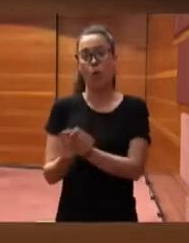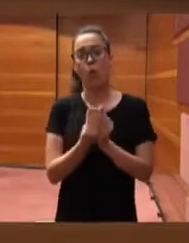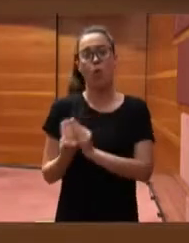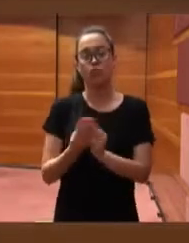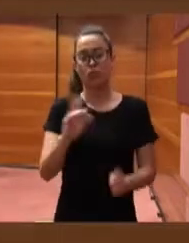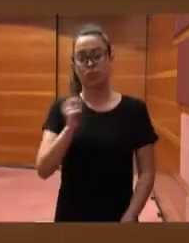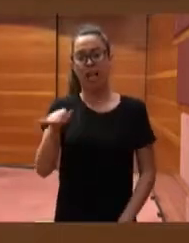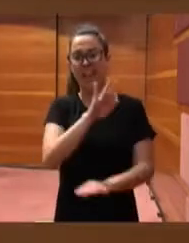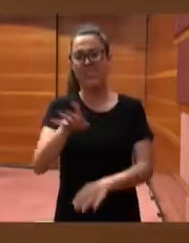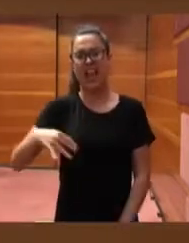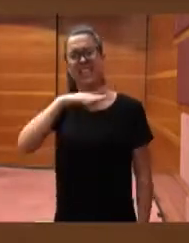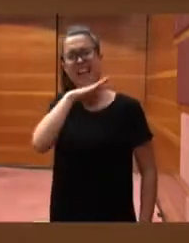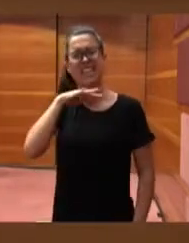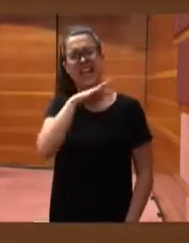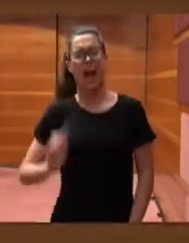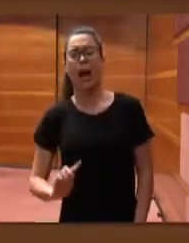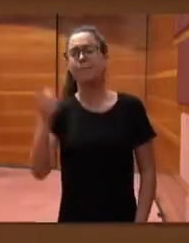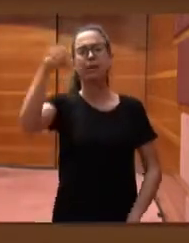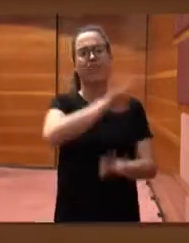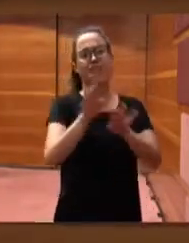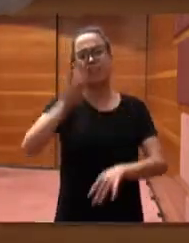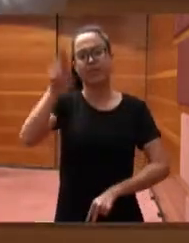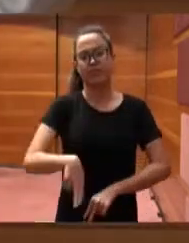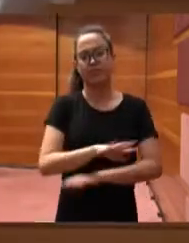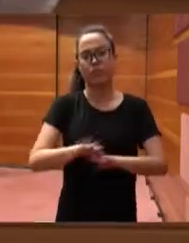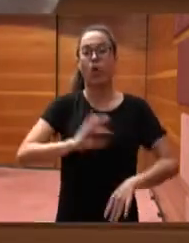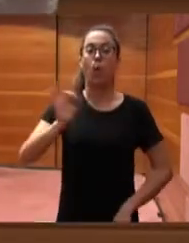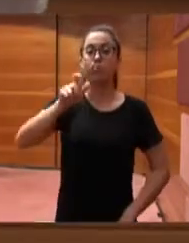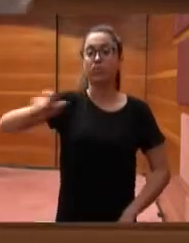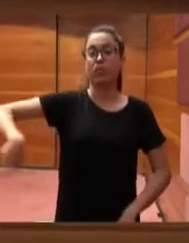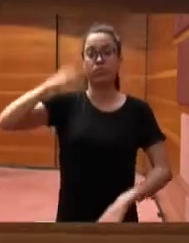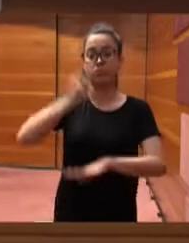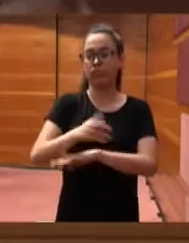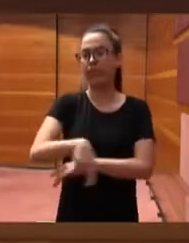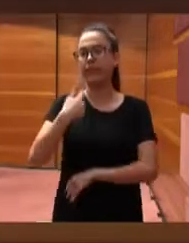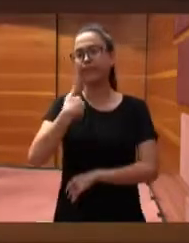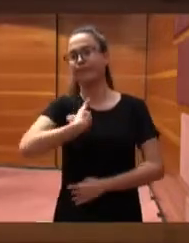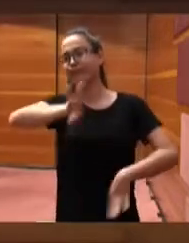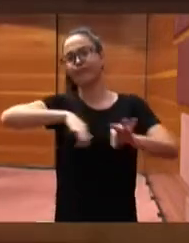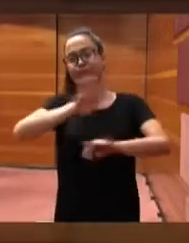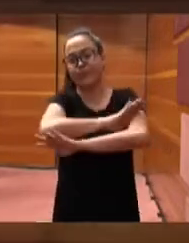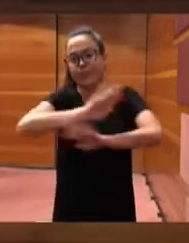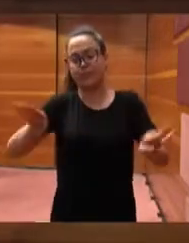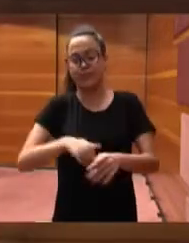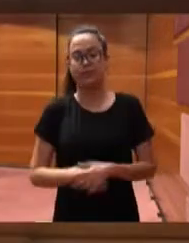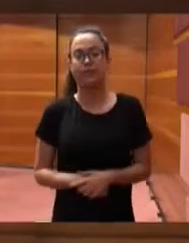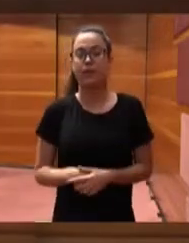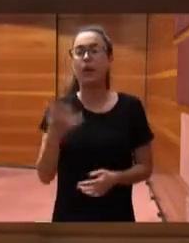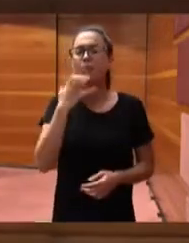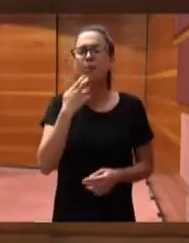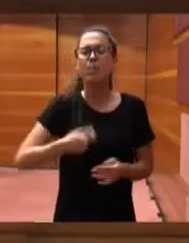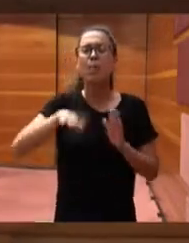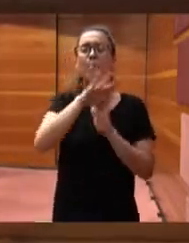llevándose el gato al agua, ¿no? O contratas a un administrador que al final hace lo que quiere porque sabe que es imposible aquello. Es lo de, ¿cómo es la que se